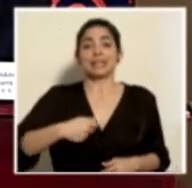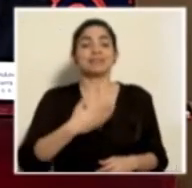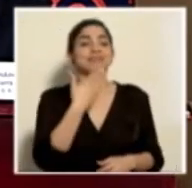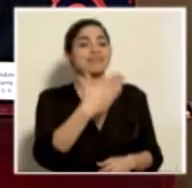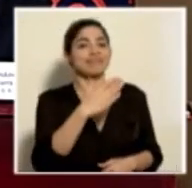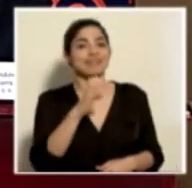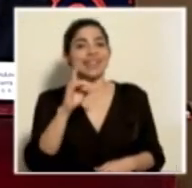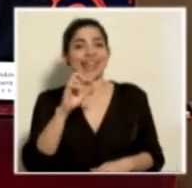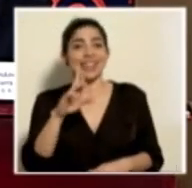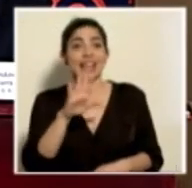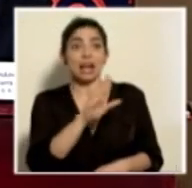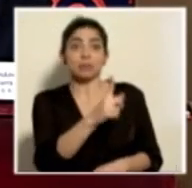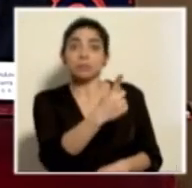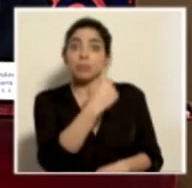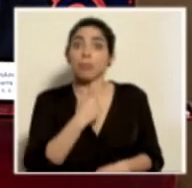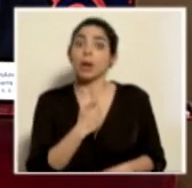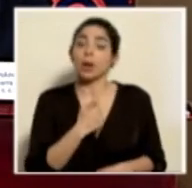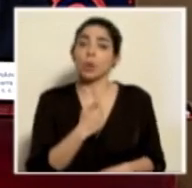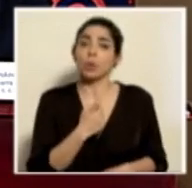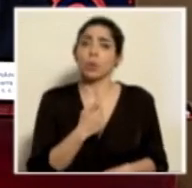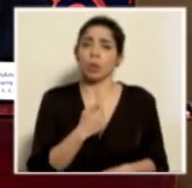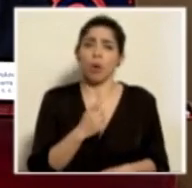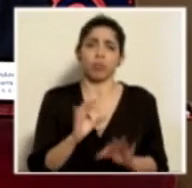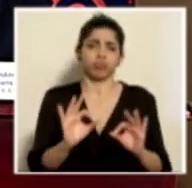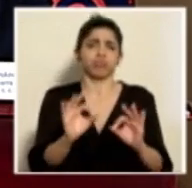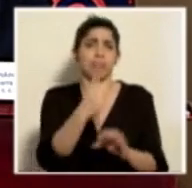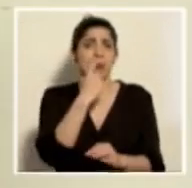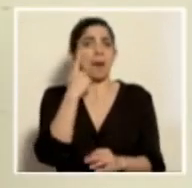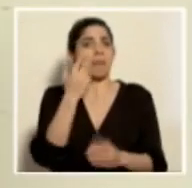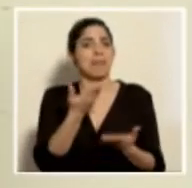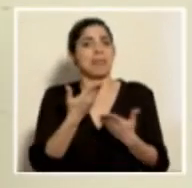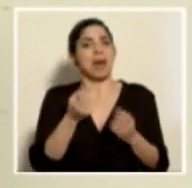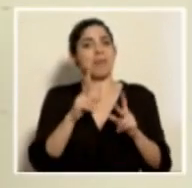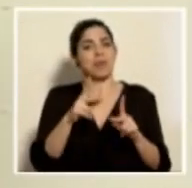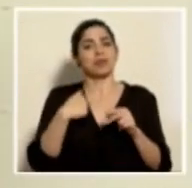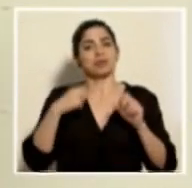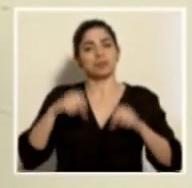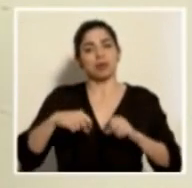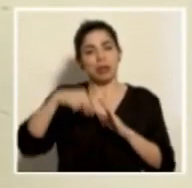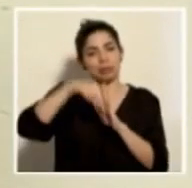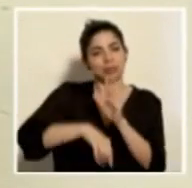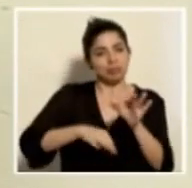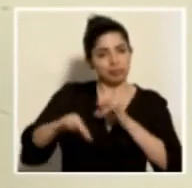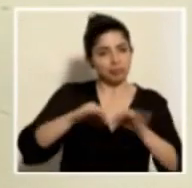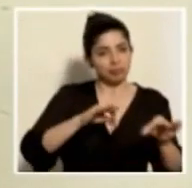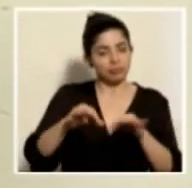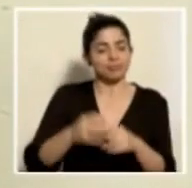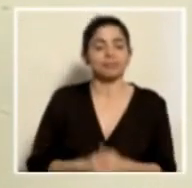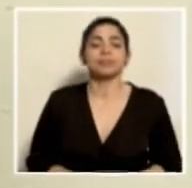su pregunta es buena porque también me permite ahondar en esto.